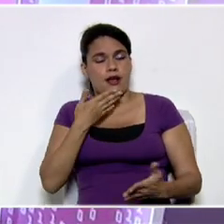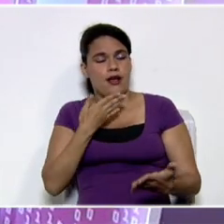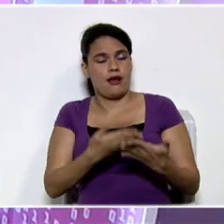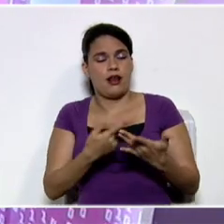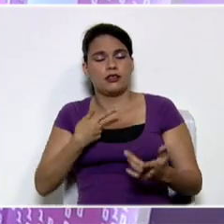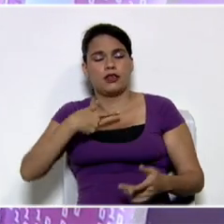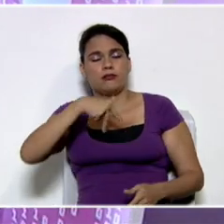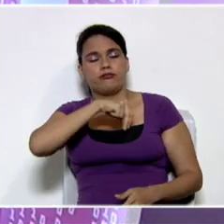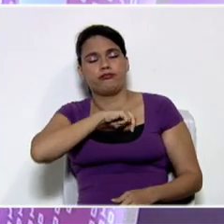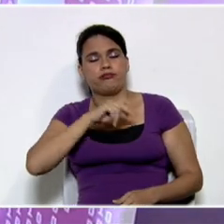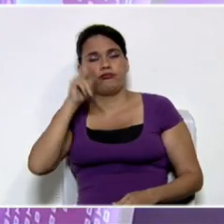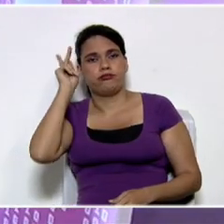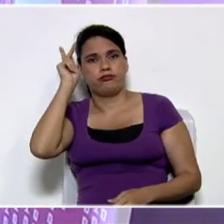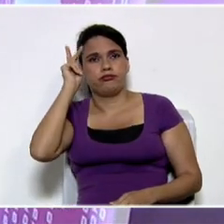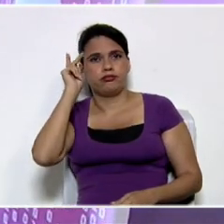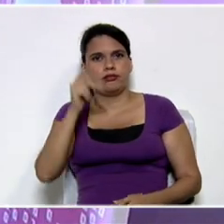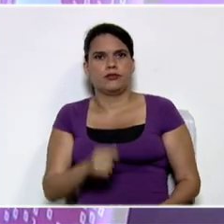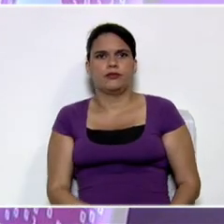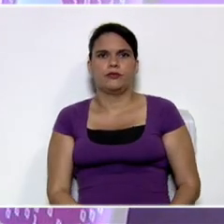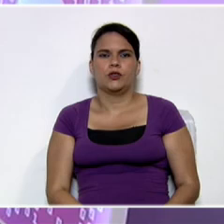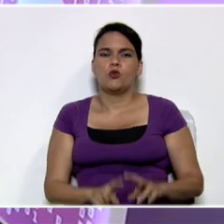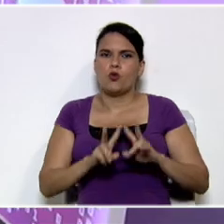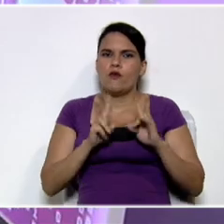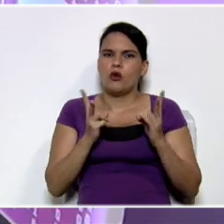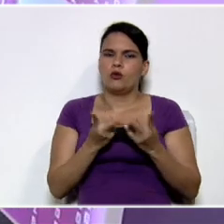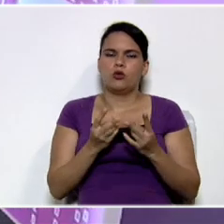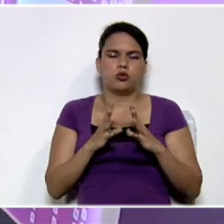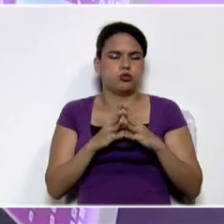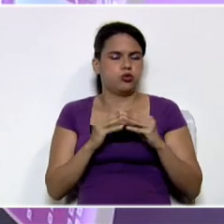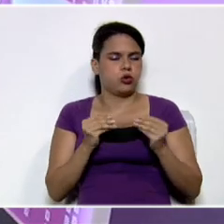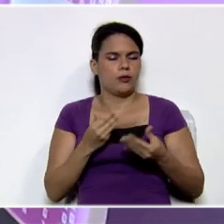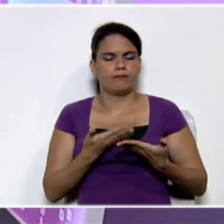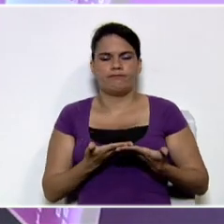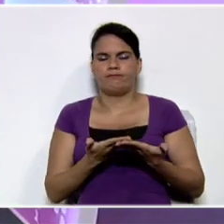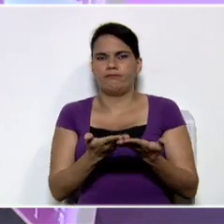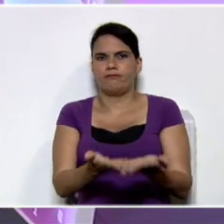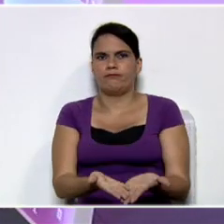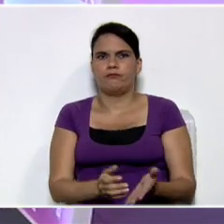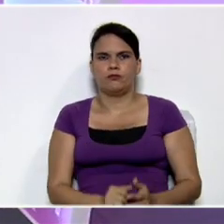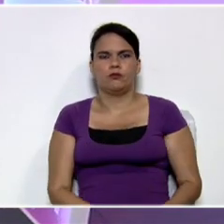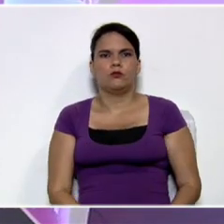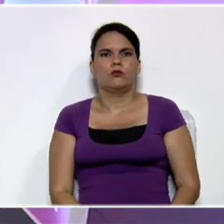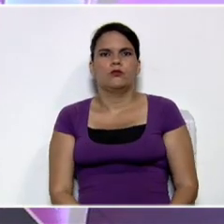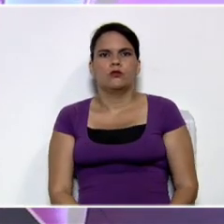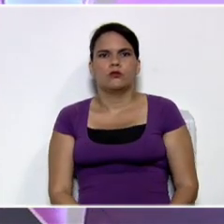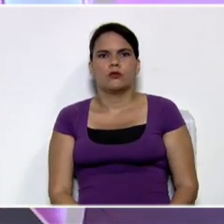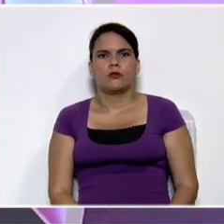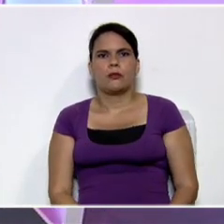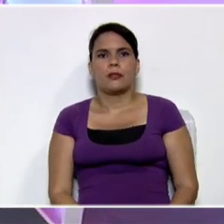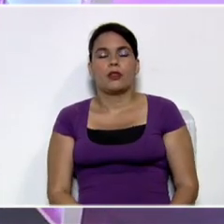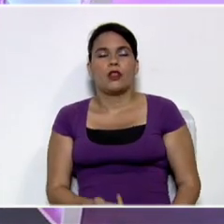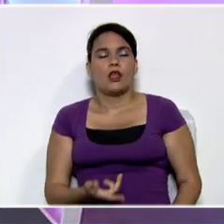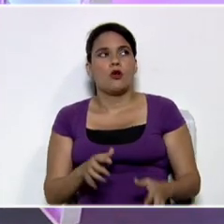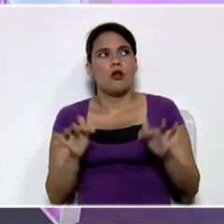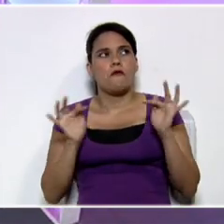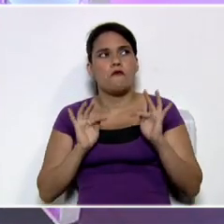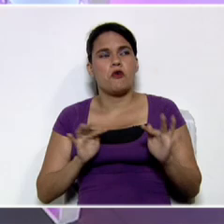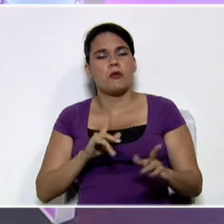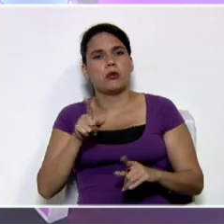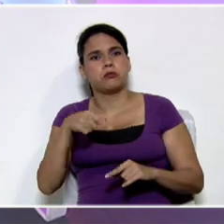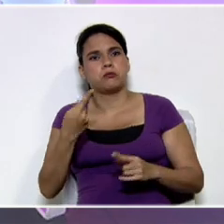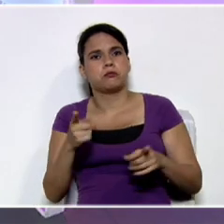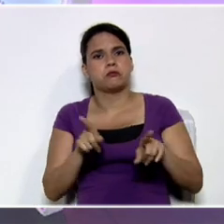profesora Noelia Molina. Muy valiosos todos sus aportes con esos referentes teóricos prácticos que de alguna forma u otra también